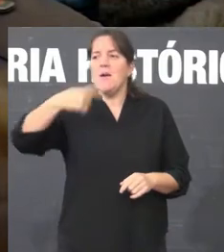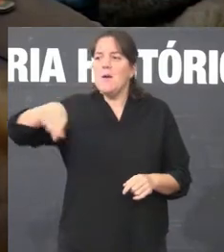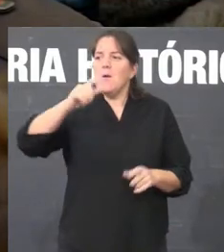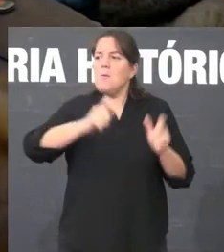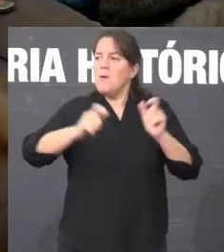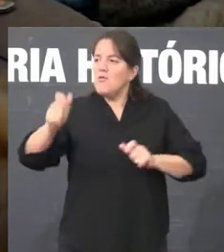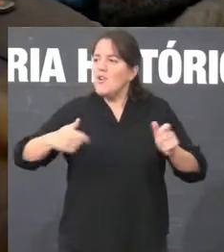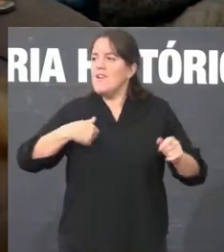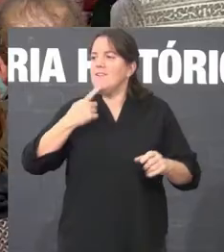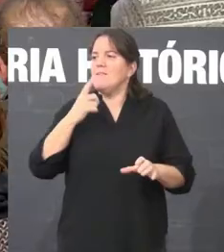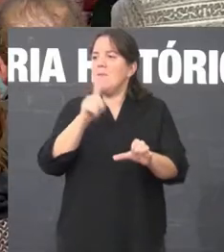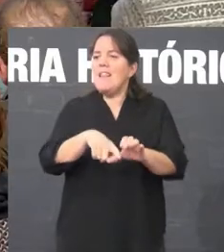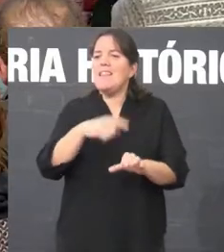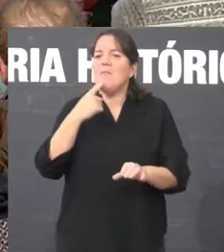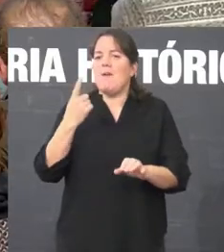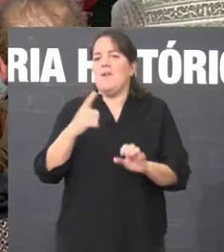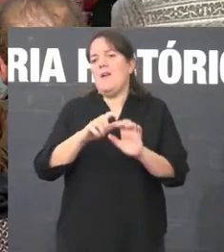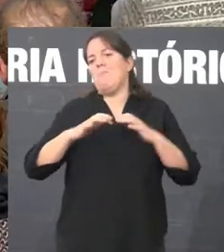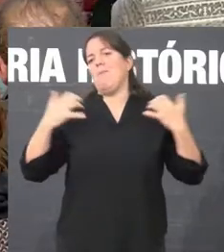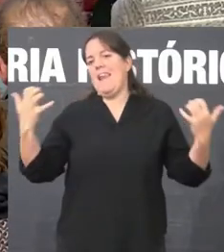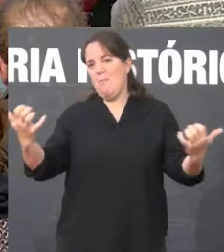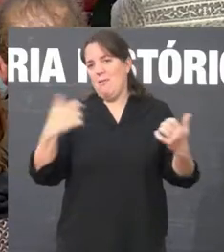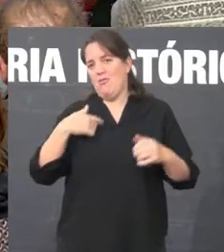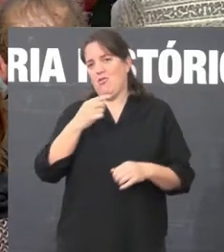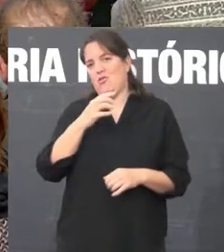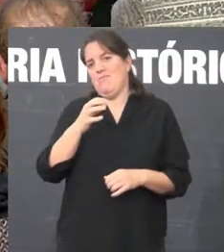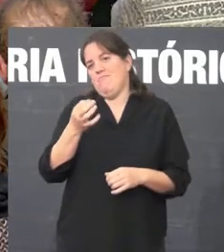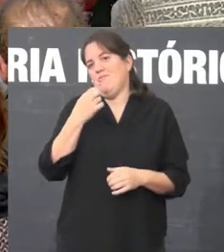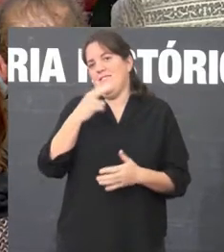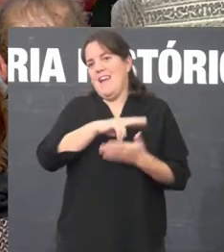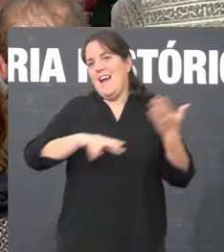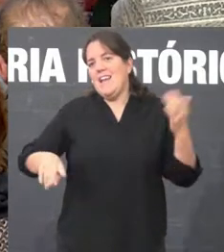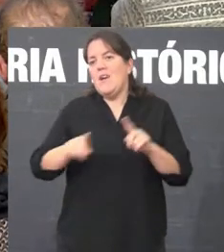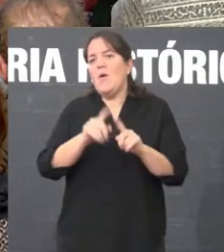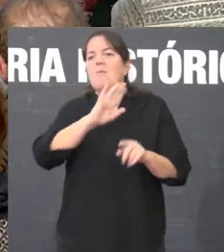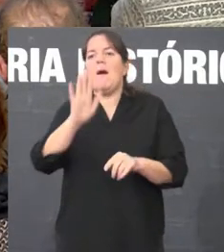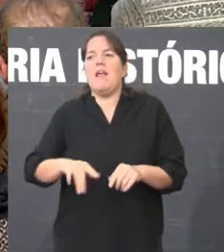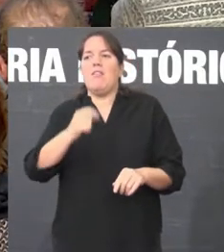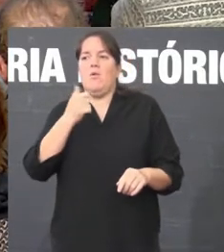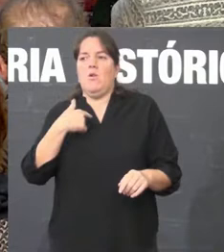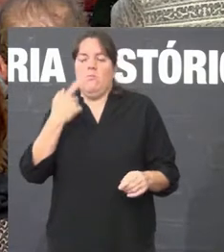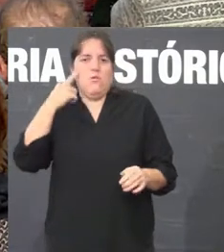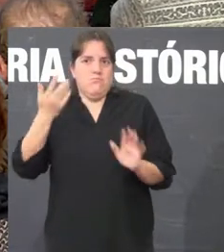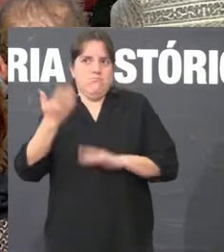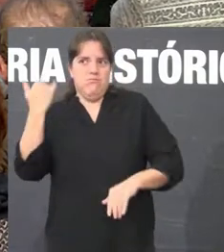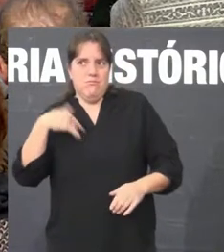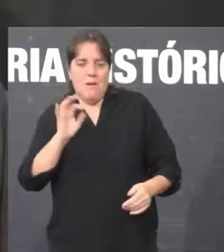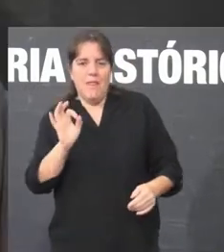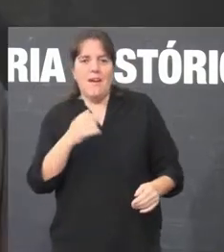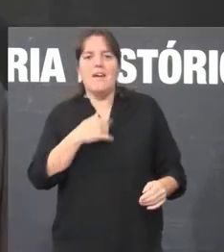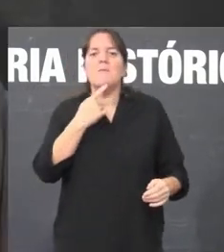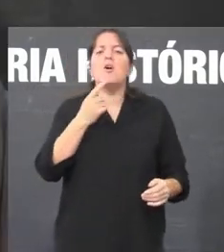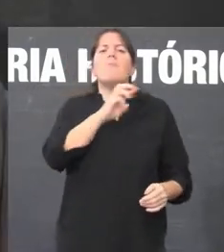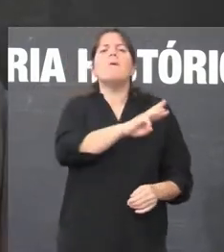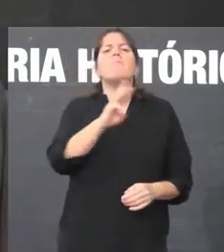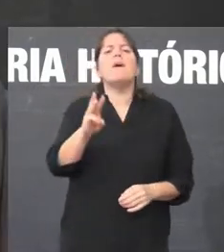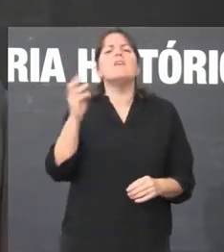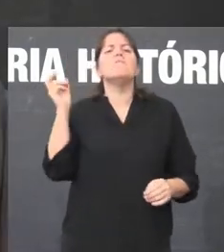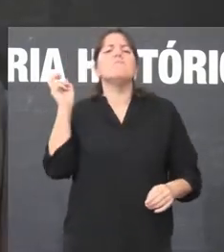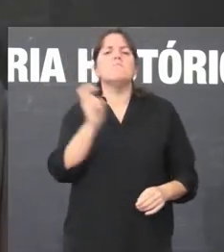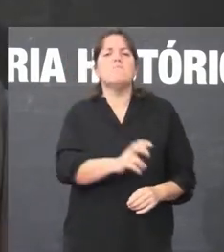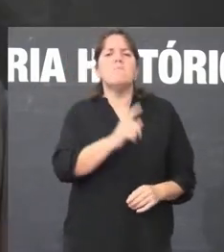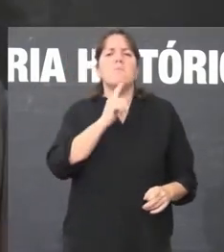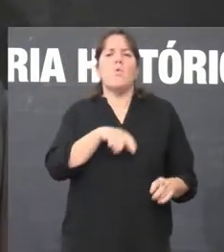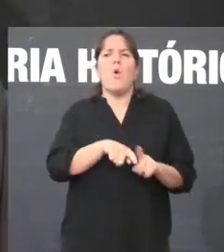día do Parlamento Galego pode parecer unha excentricidade absoluta o que eu fixen aquel día, non? O Partido Popular quixo salir ali a